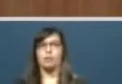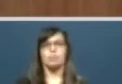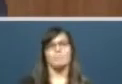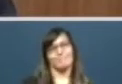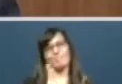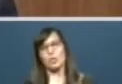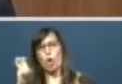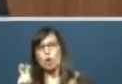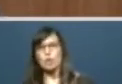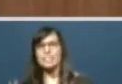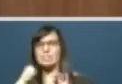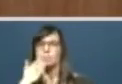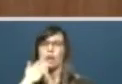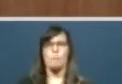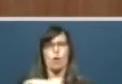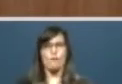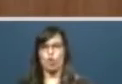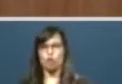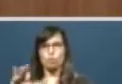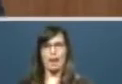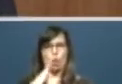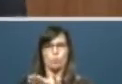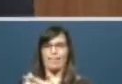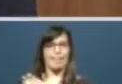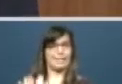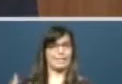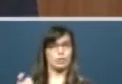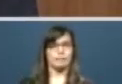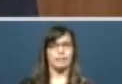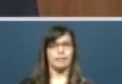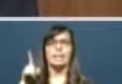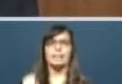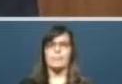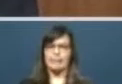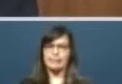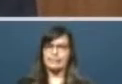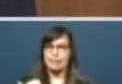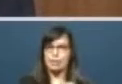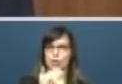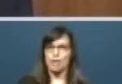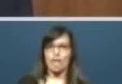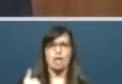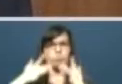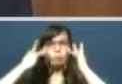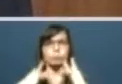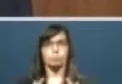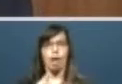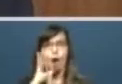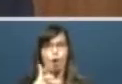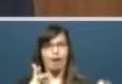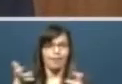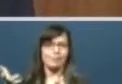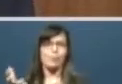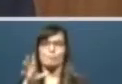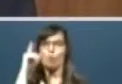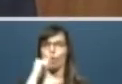fla habilitados por el gobierno así como contar con una tesorería saneada que hoy se beneficia de condiciones de financiación